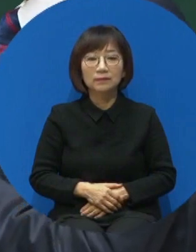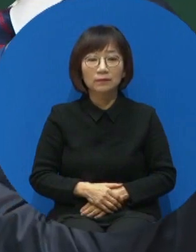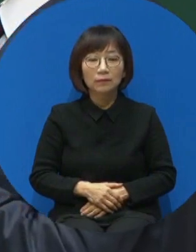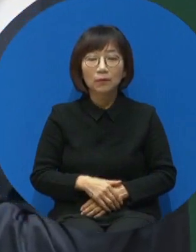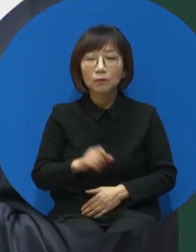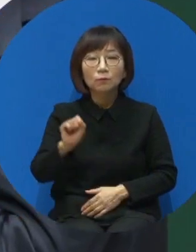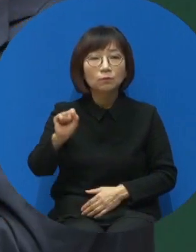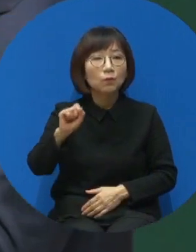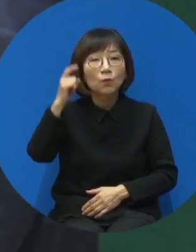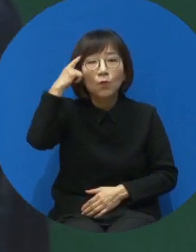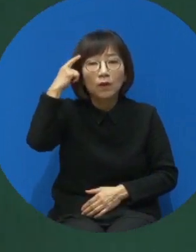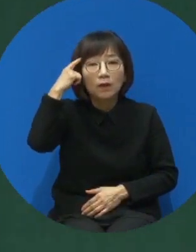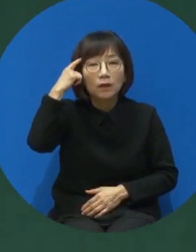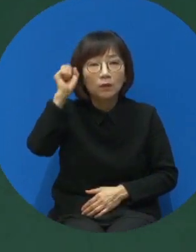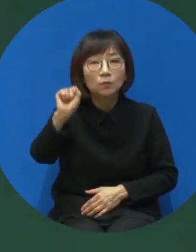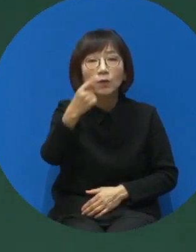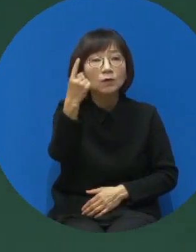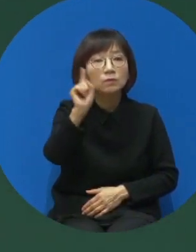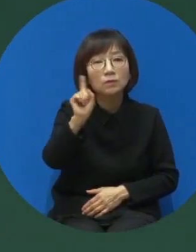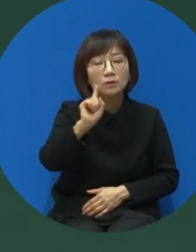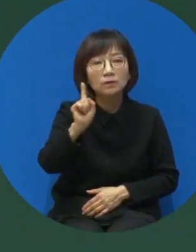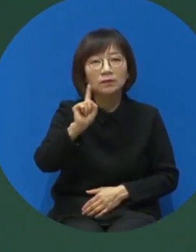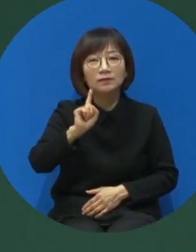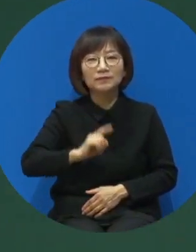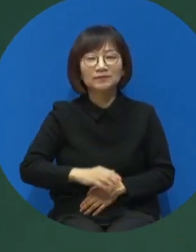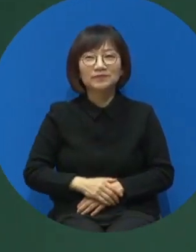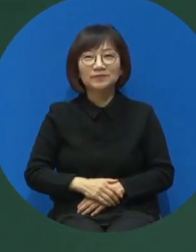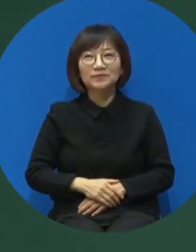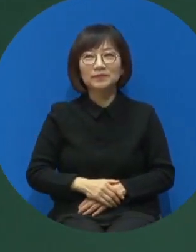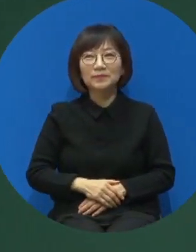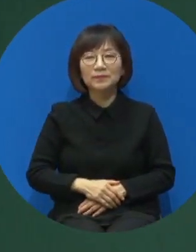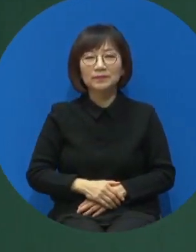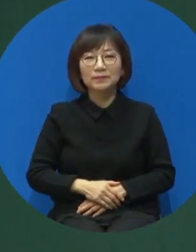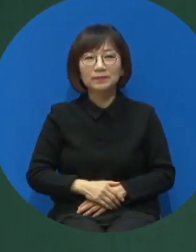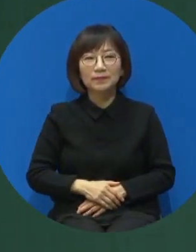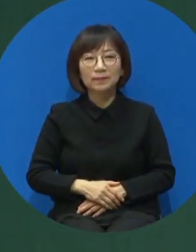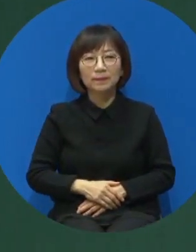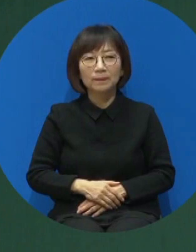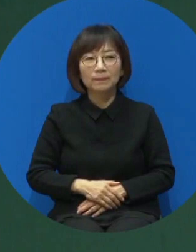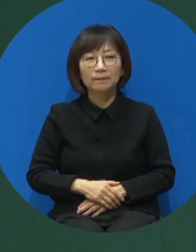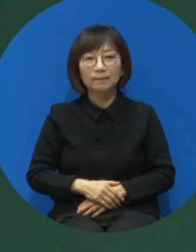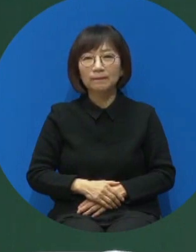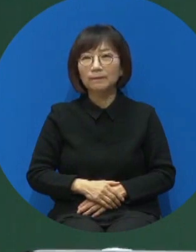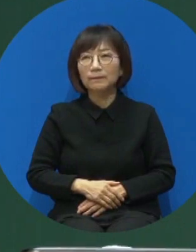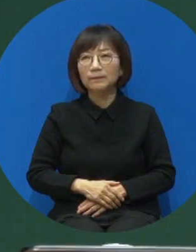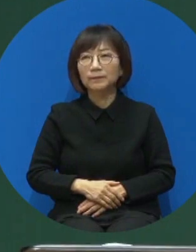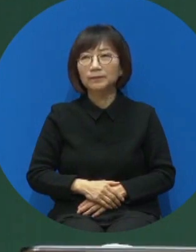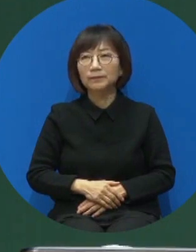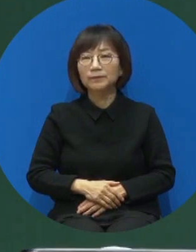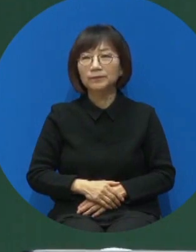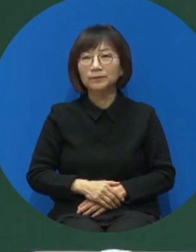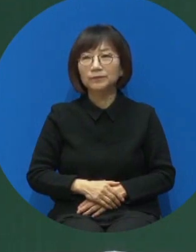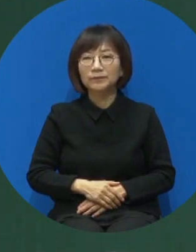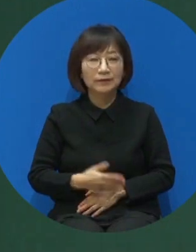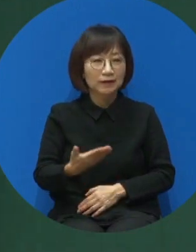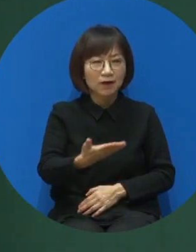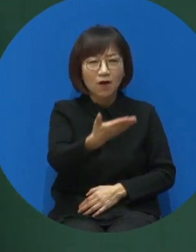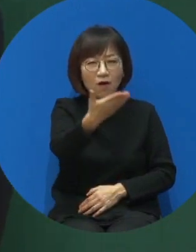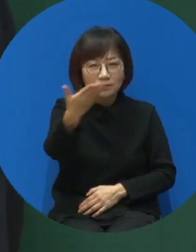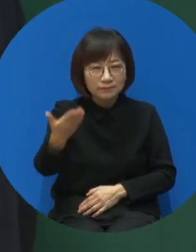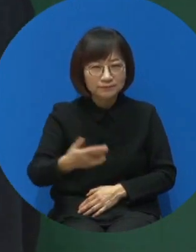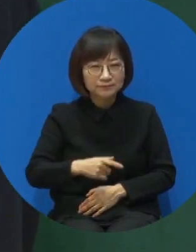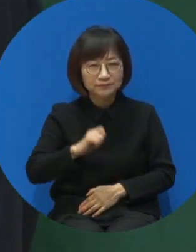porque llegó a esta situación entonces el goleador yo en gol de álvaro si se va a llegar